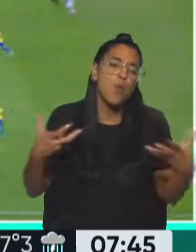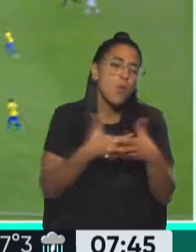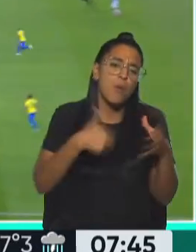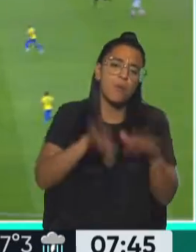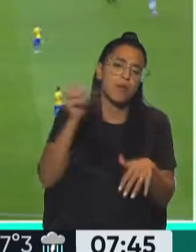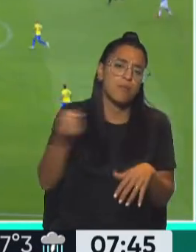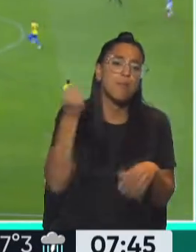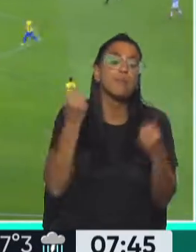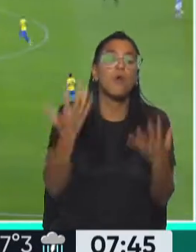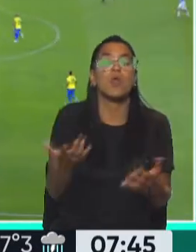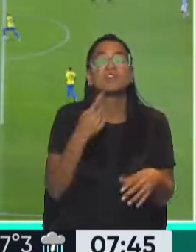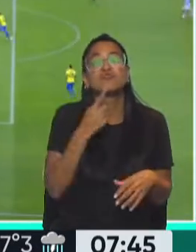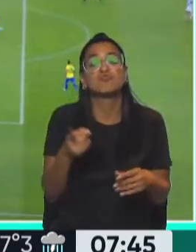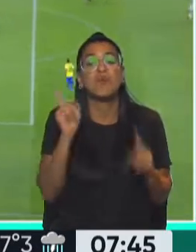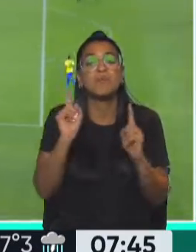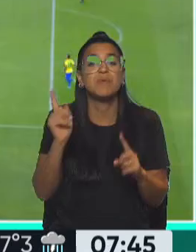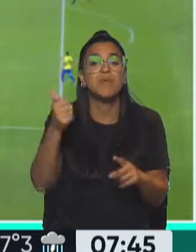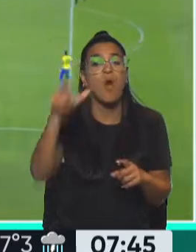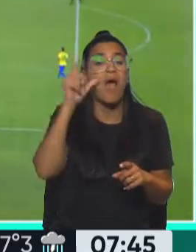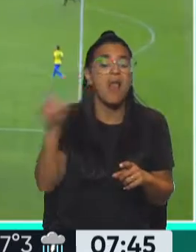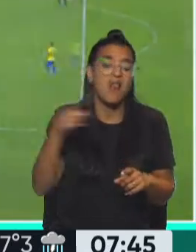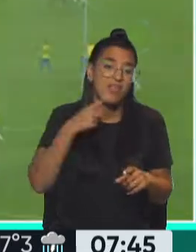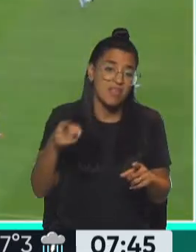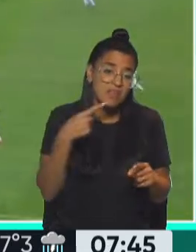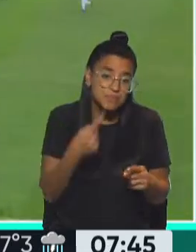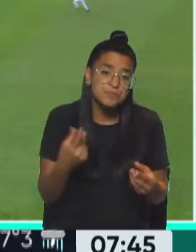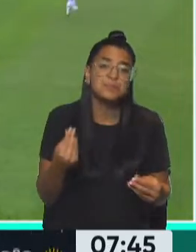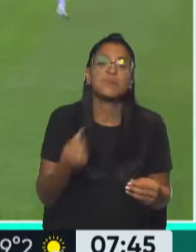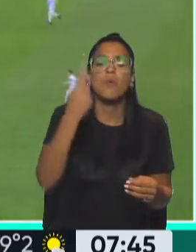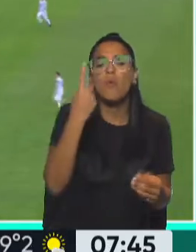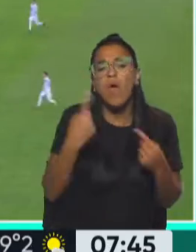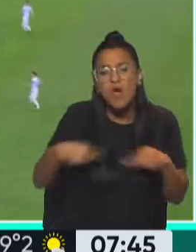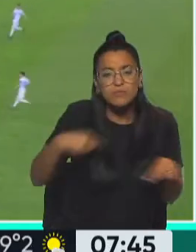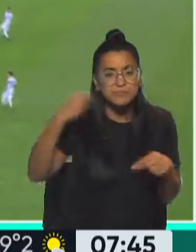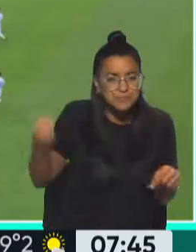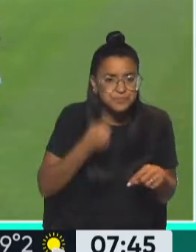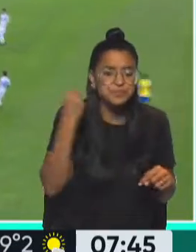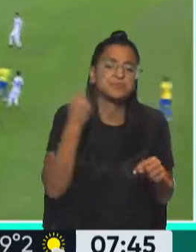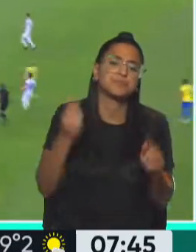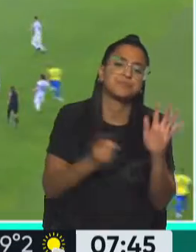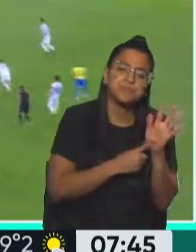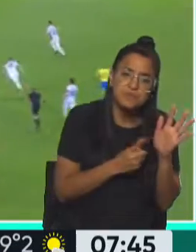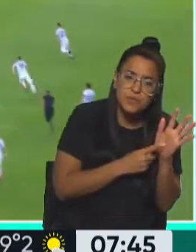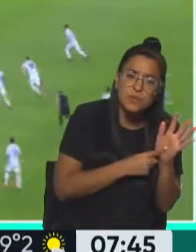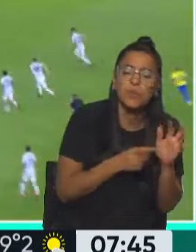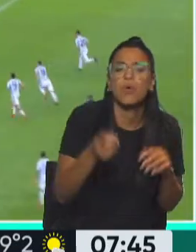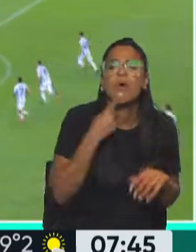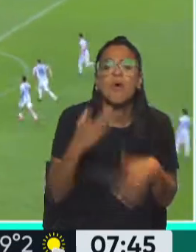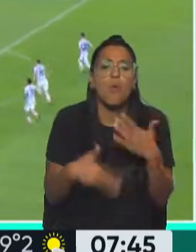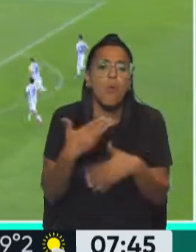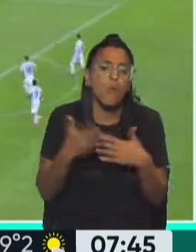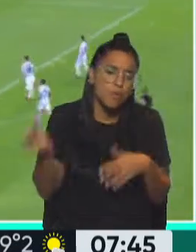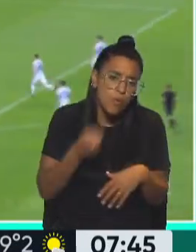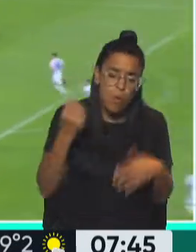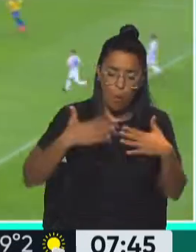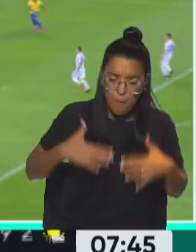Por eso creo que lastimó tanto, como dice Ale, puntualmente, uno de los emblemas del equipo. Digo, los titulares fueron muy importantes desde lo